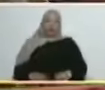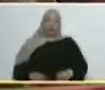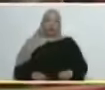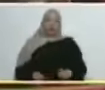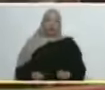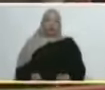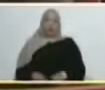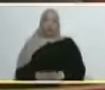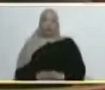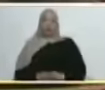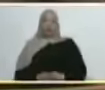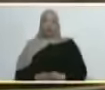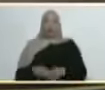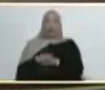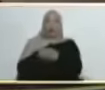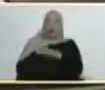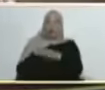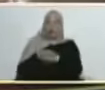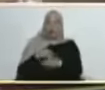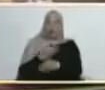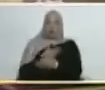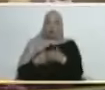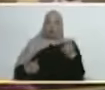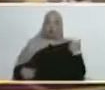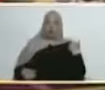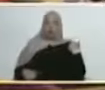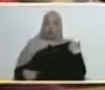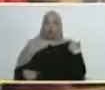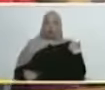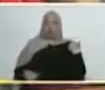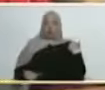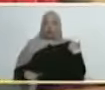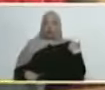Con el permiso del presidente, ya voy a terminar.